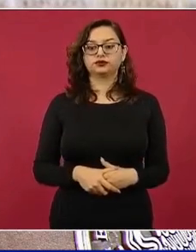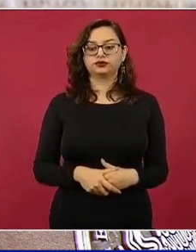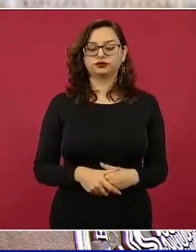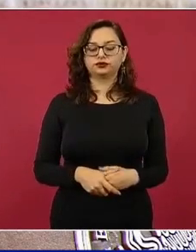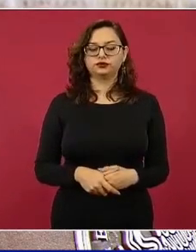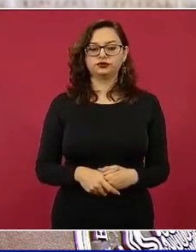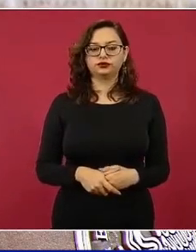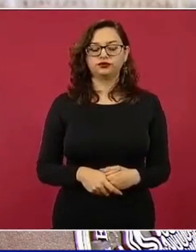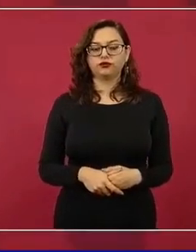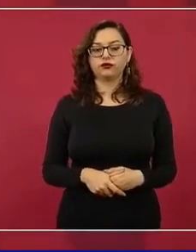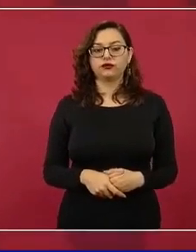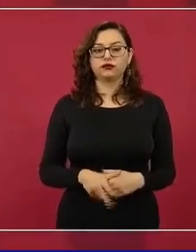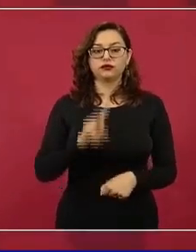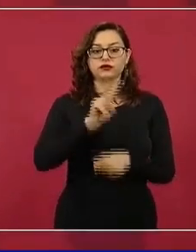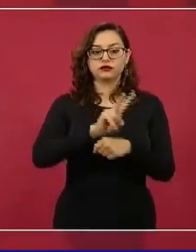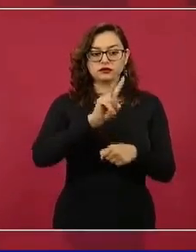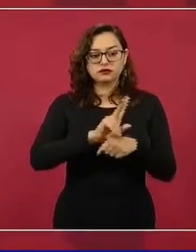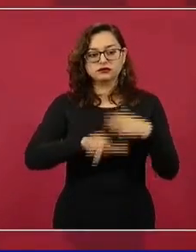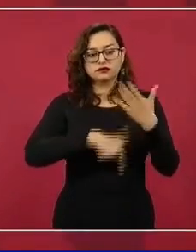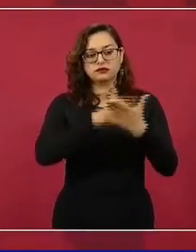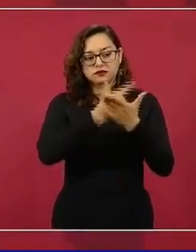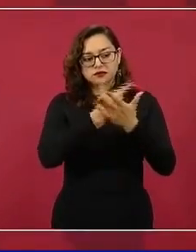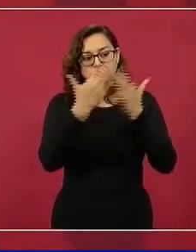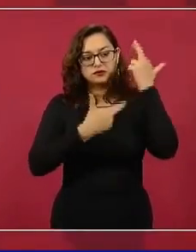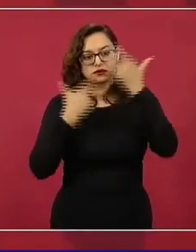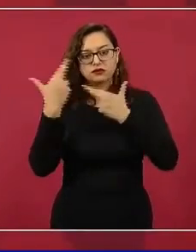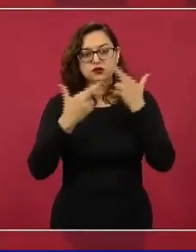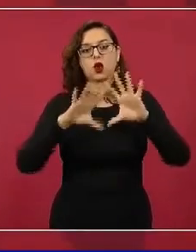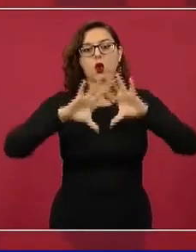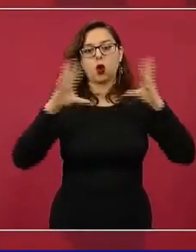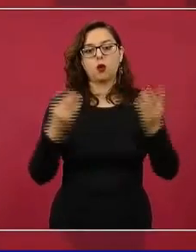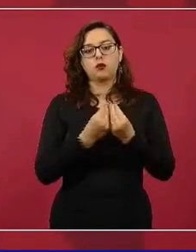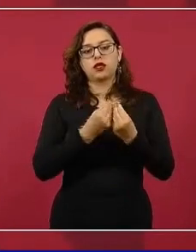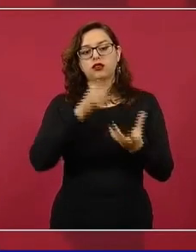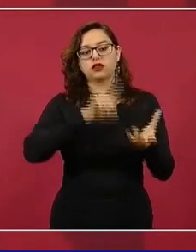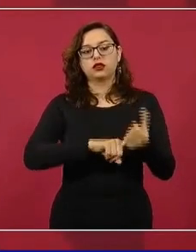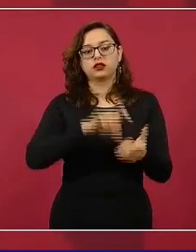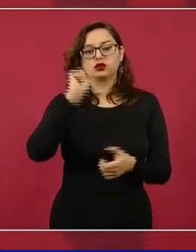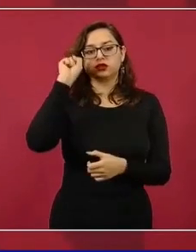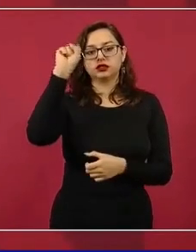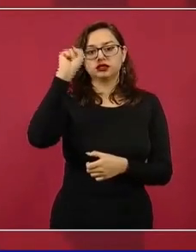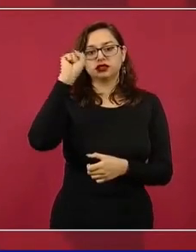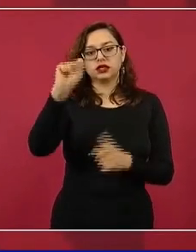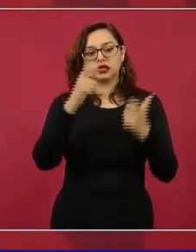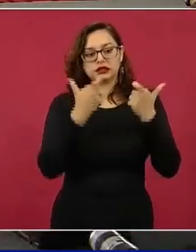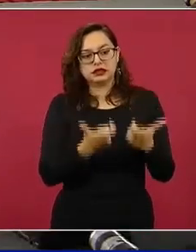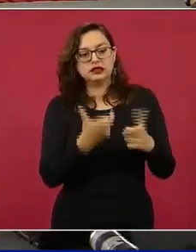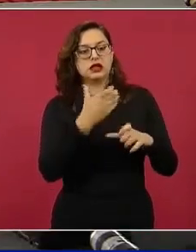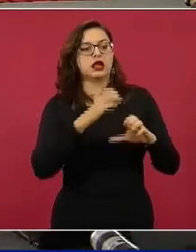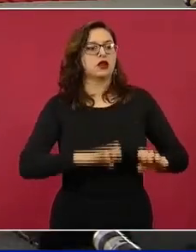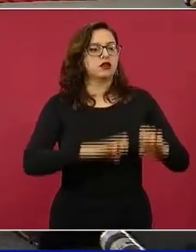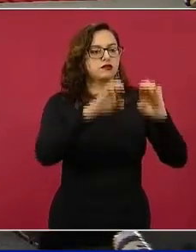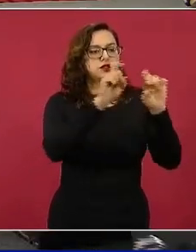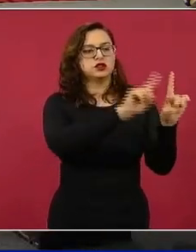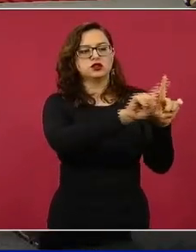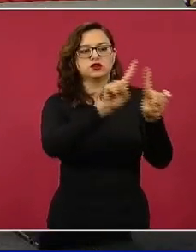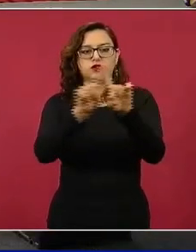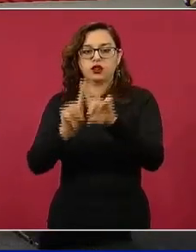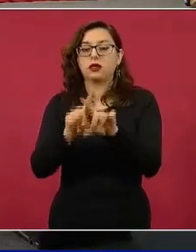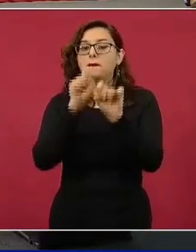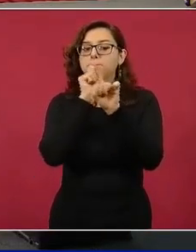a las finanzas y los bienes patrimoniales del sindicato, del Comité Ejecutivo General y de las 36